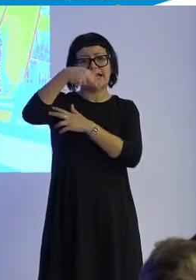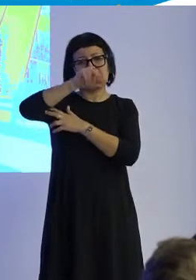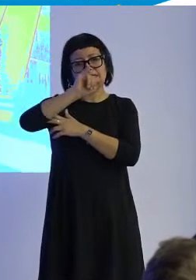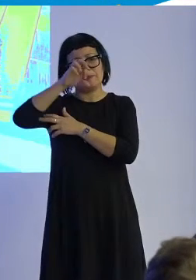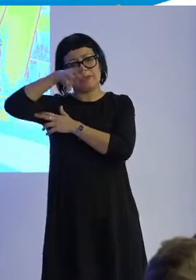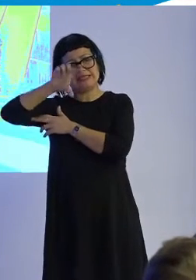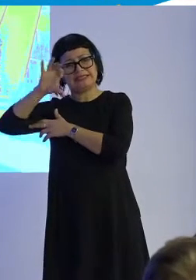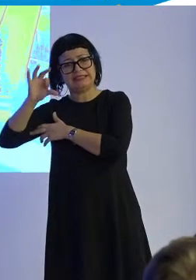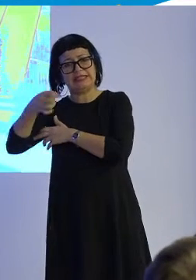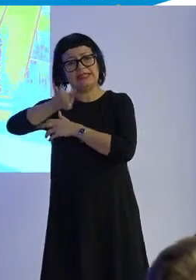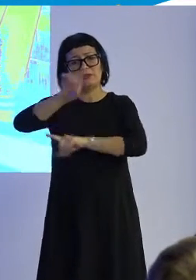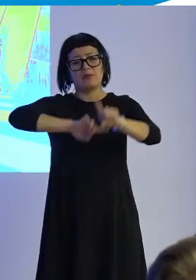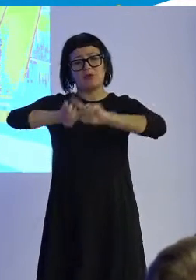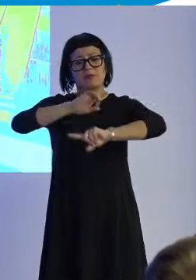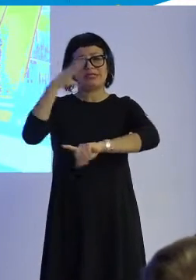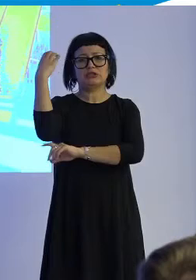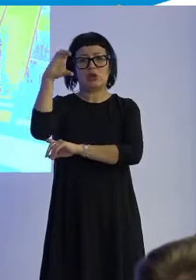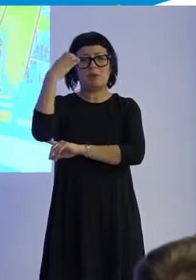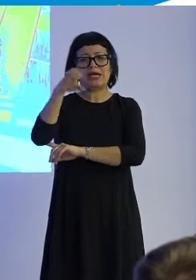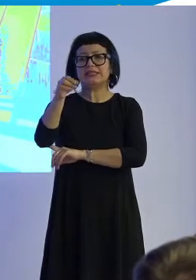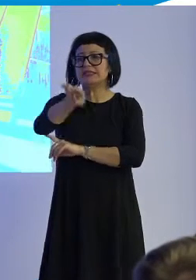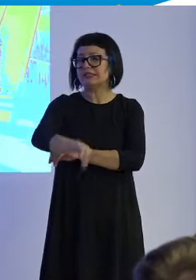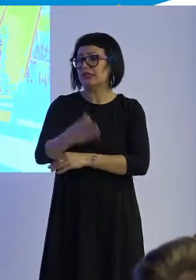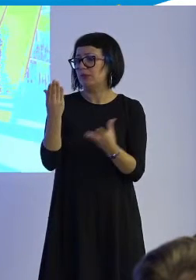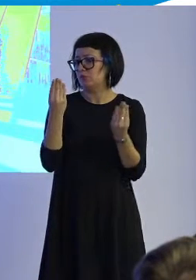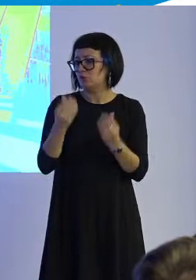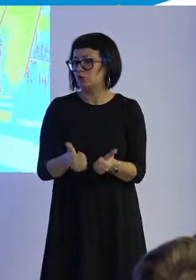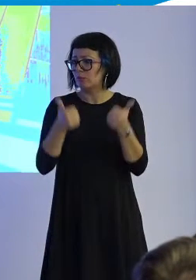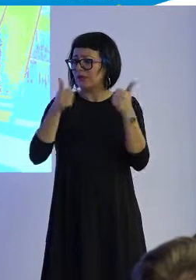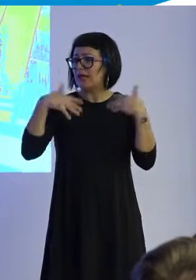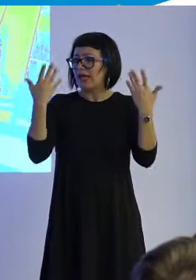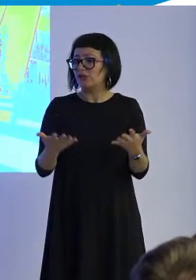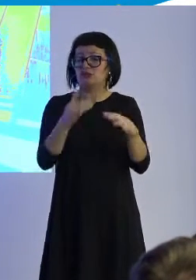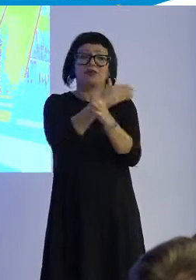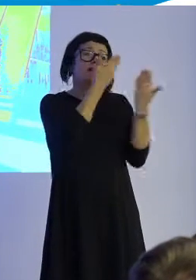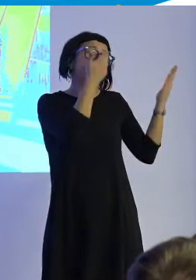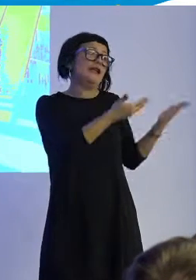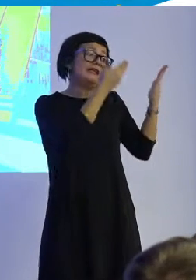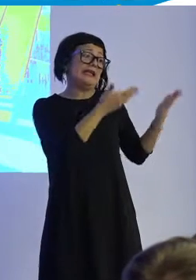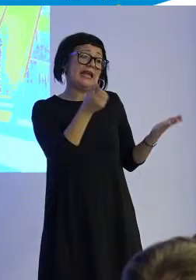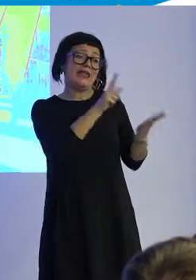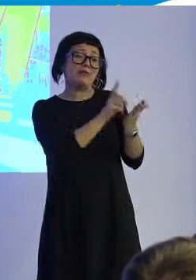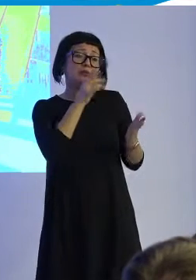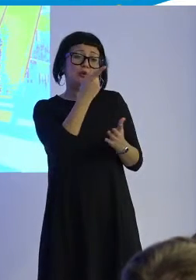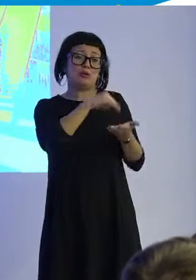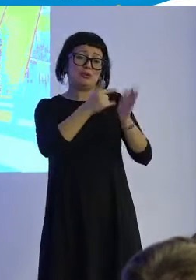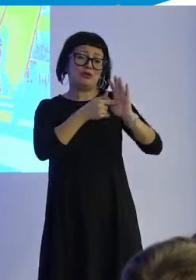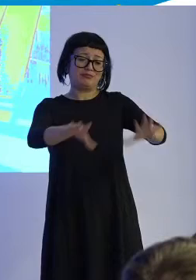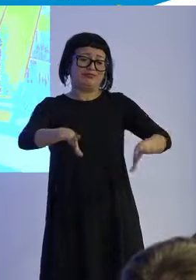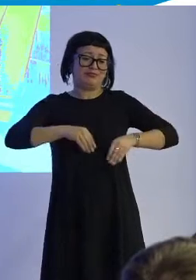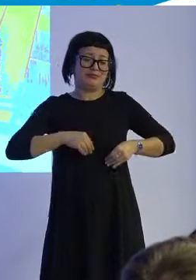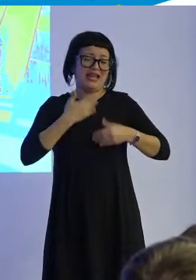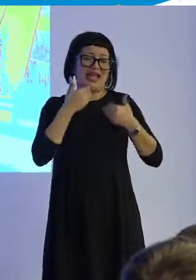de Francia, Proimágenes Colombia y bueno, muchos más. Entonces, felicitarte además porque uno de sus proyectos ha sido aceptado